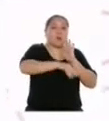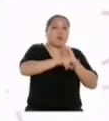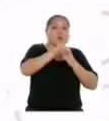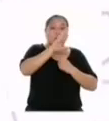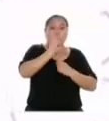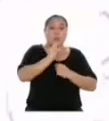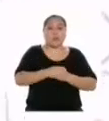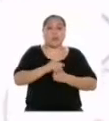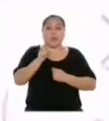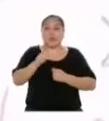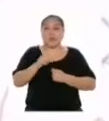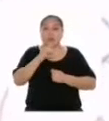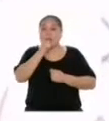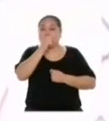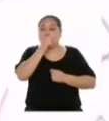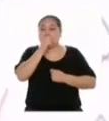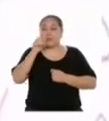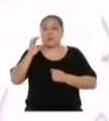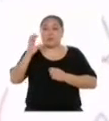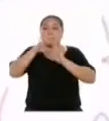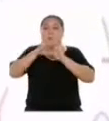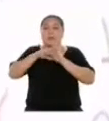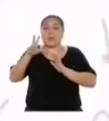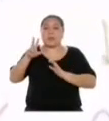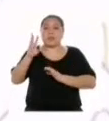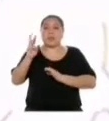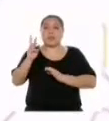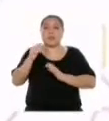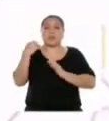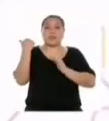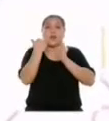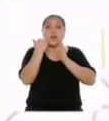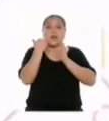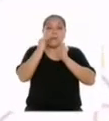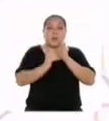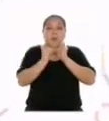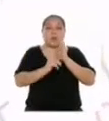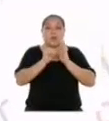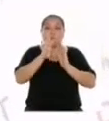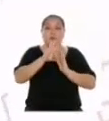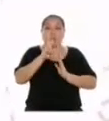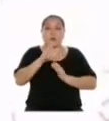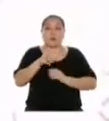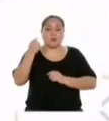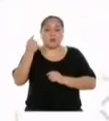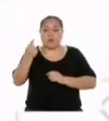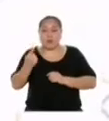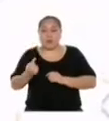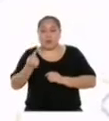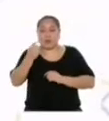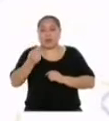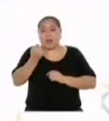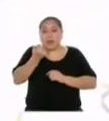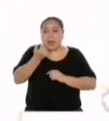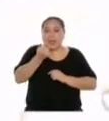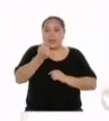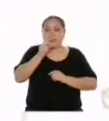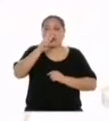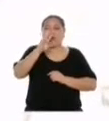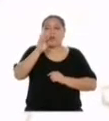naranja, de 36 a menos de 42, representan cada una casi el 20% de la